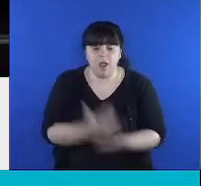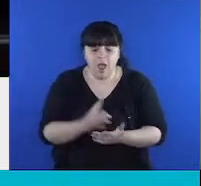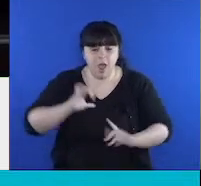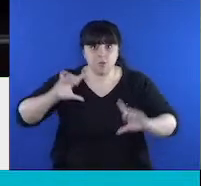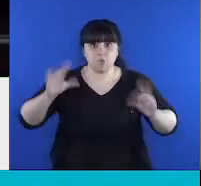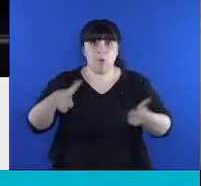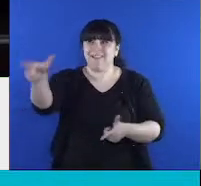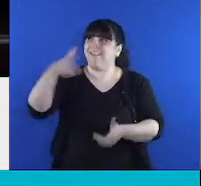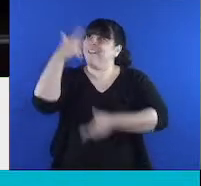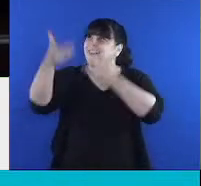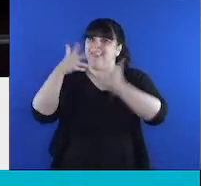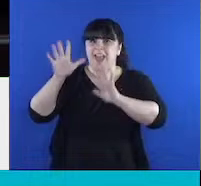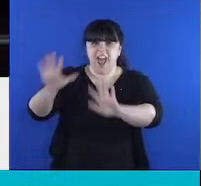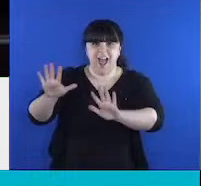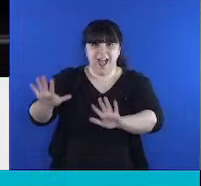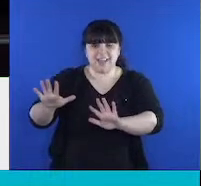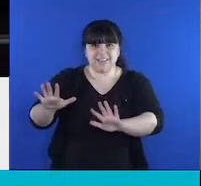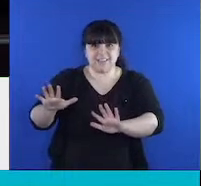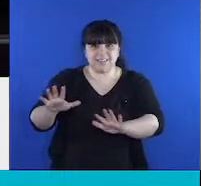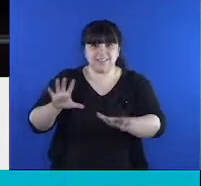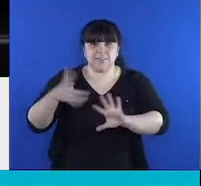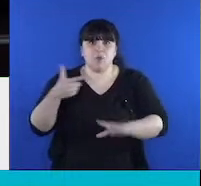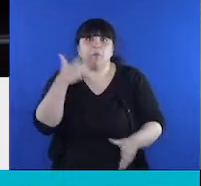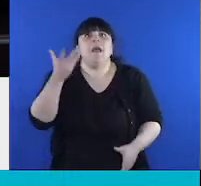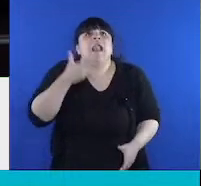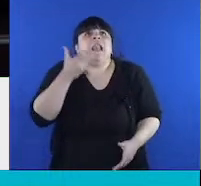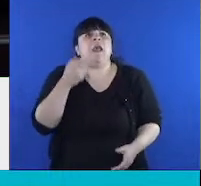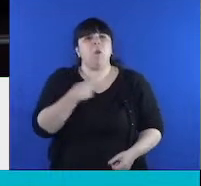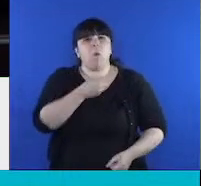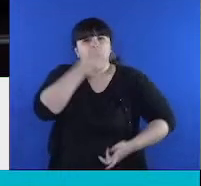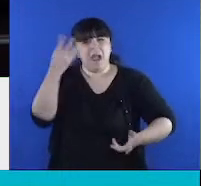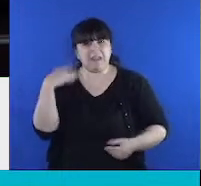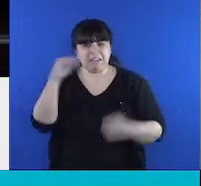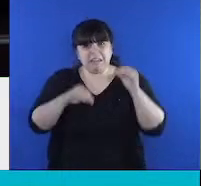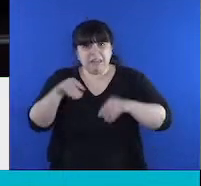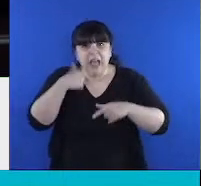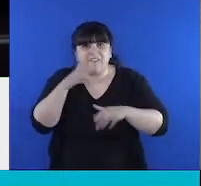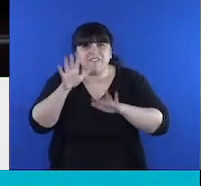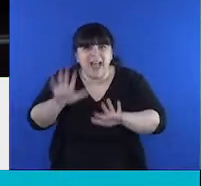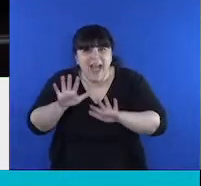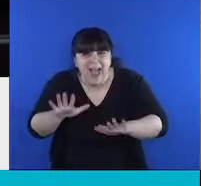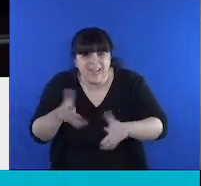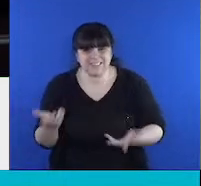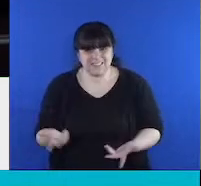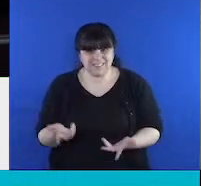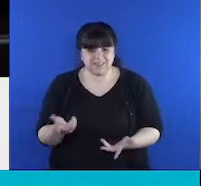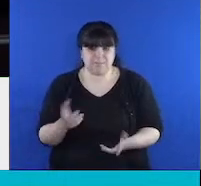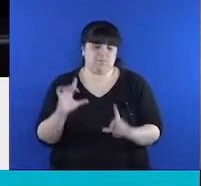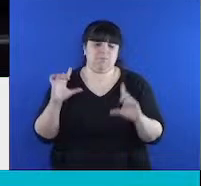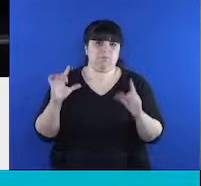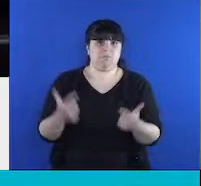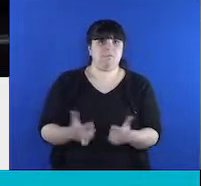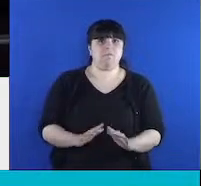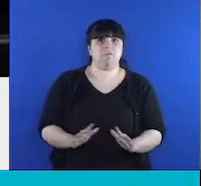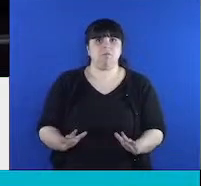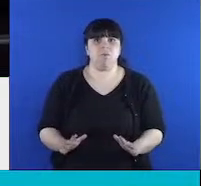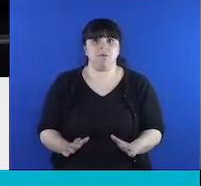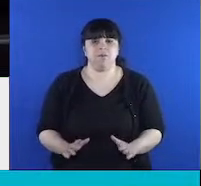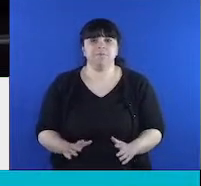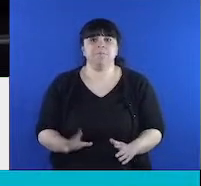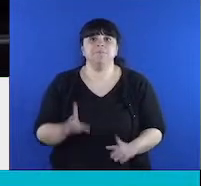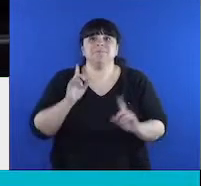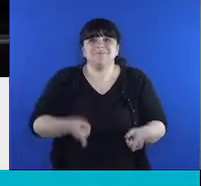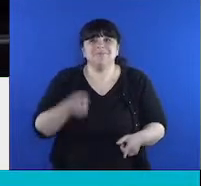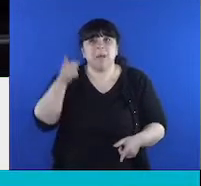manera tan categórica, hacer semejante afirmación. También se manifestó en contra de la educación